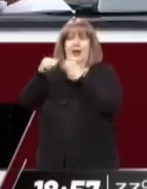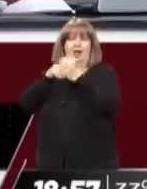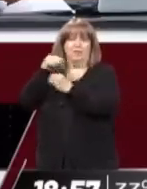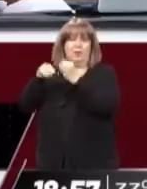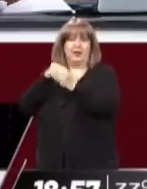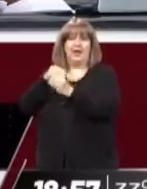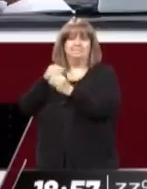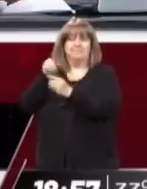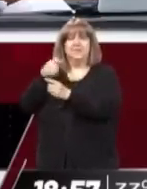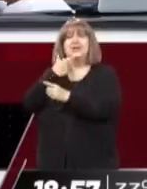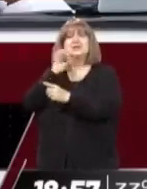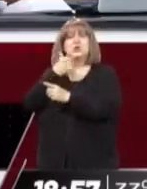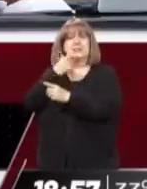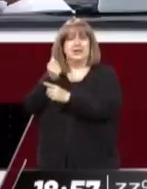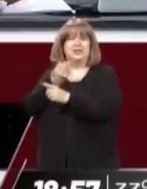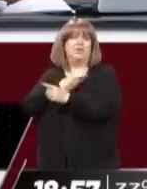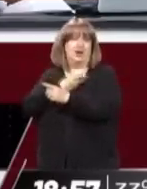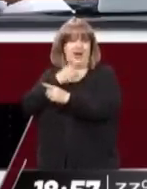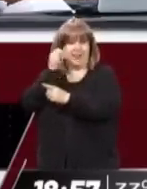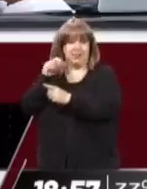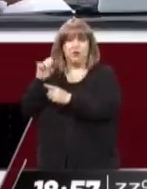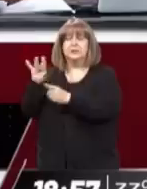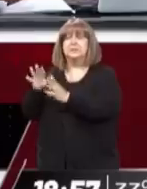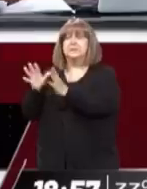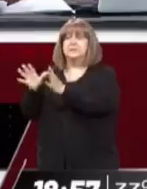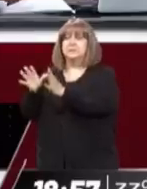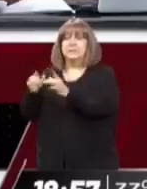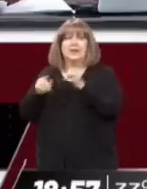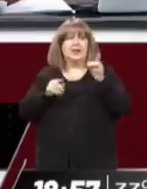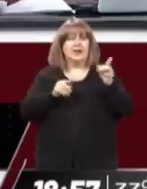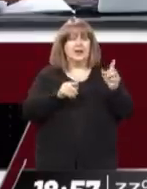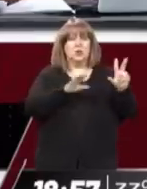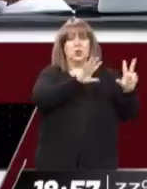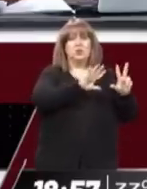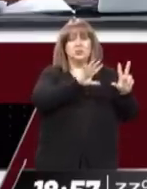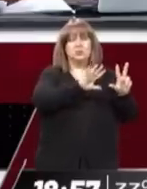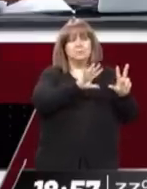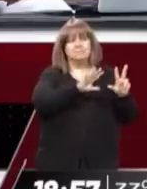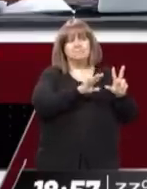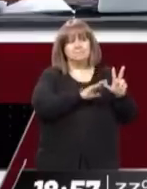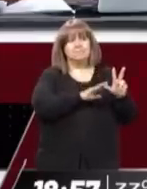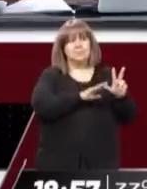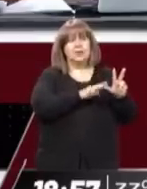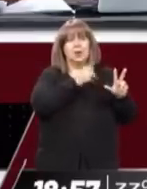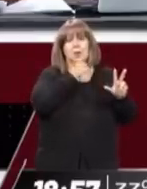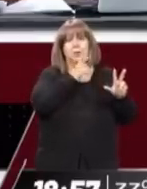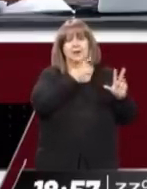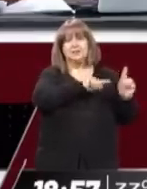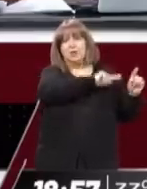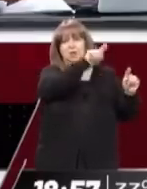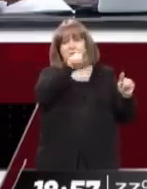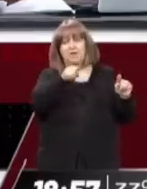esta situación. Digamos que estos chicos no tienen mucha capacidad como para poder transitar en lo social de una